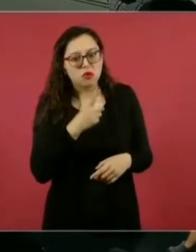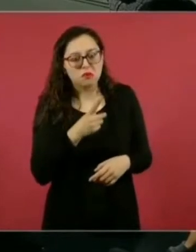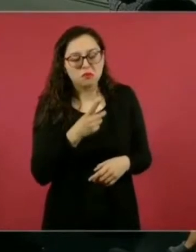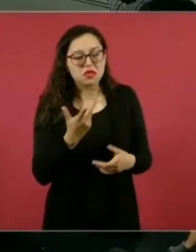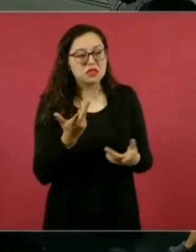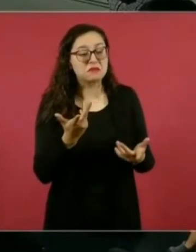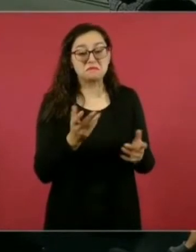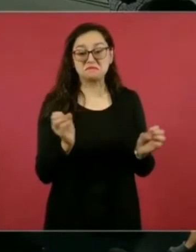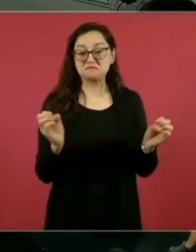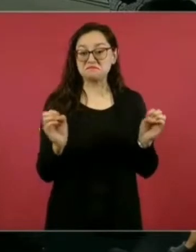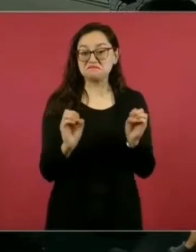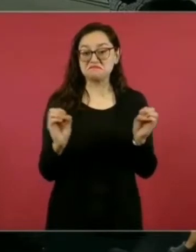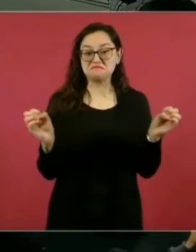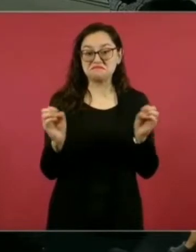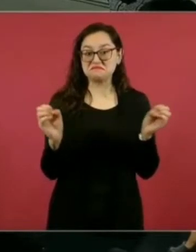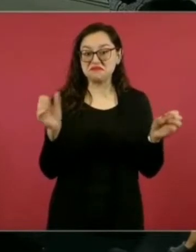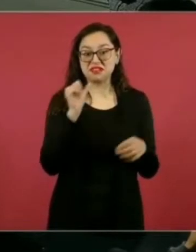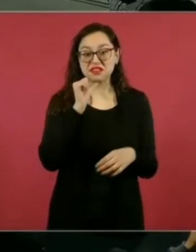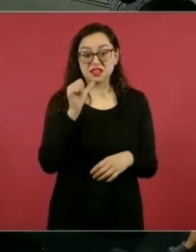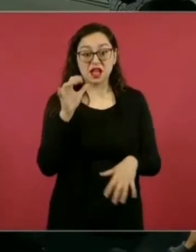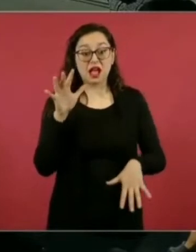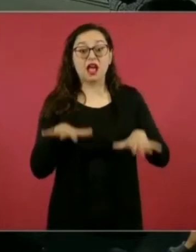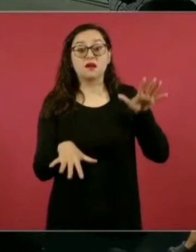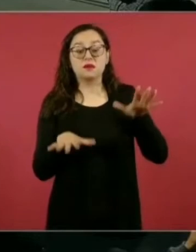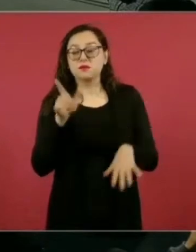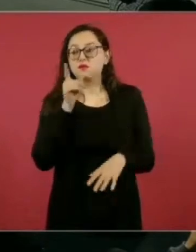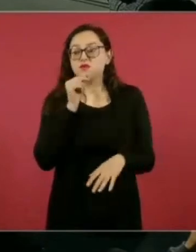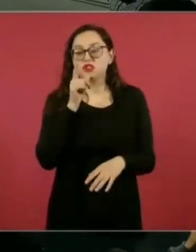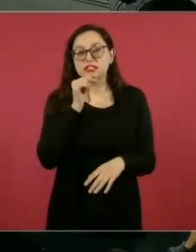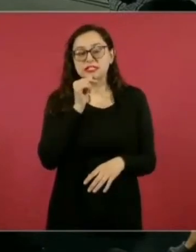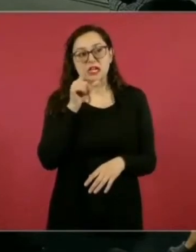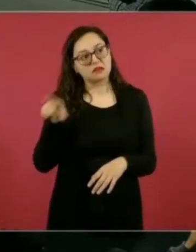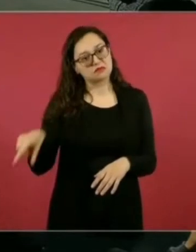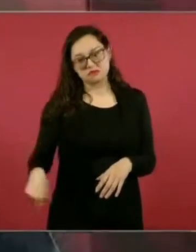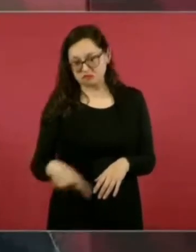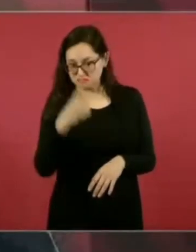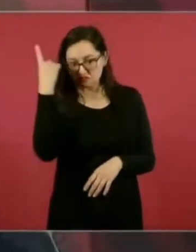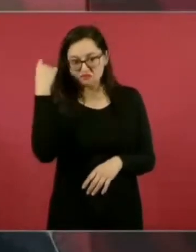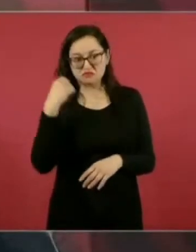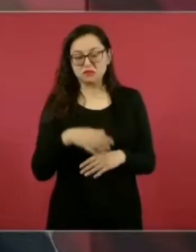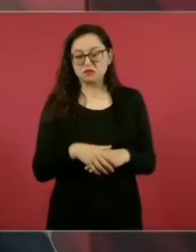Policía Federal a una misión y tenían que